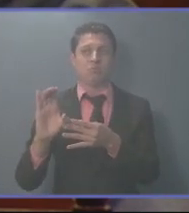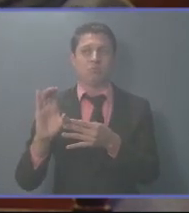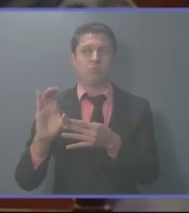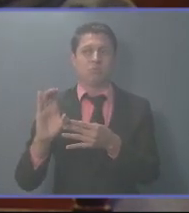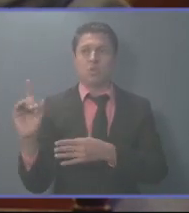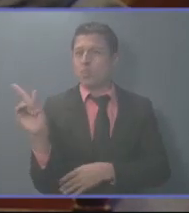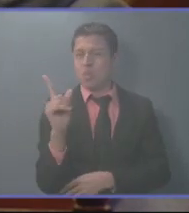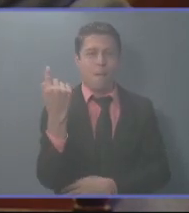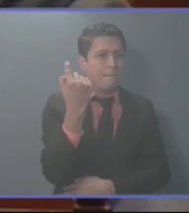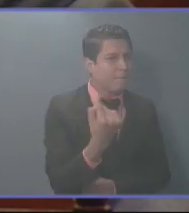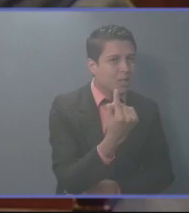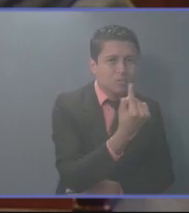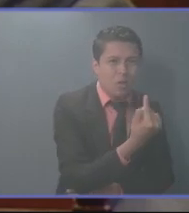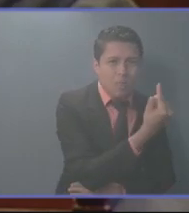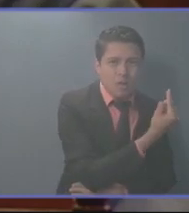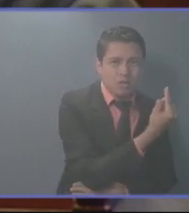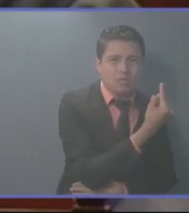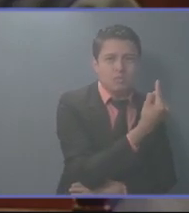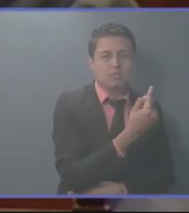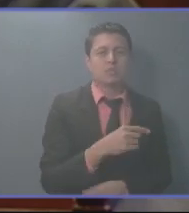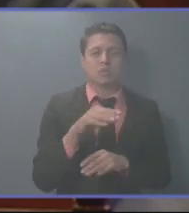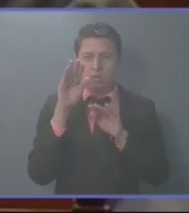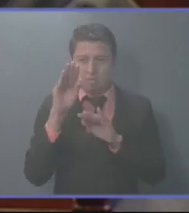las personas.